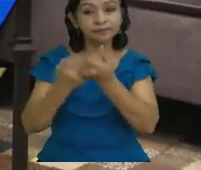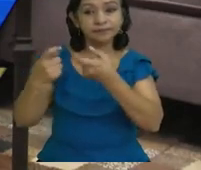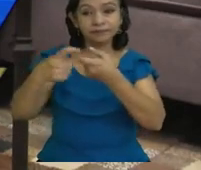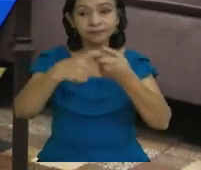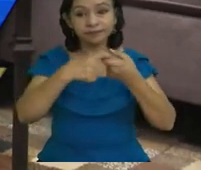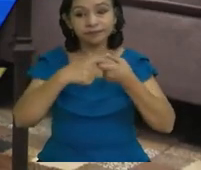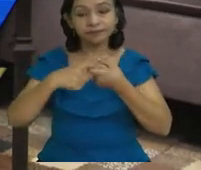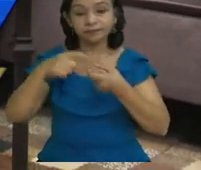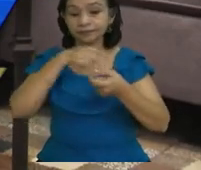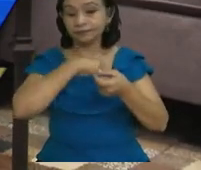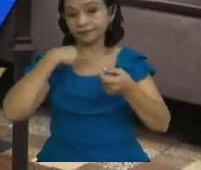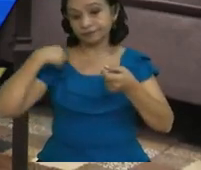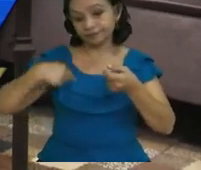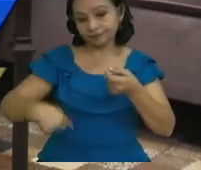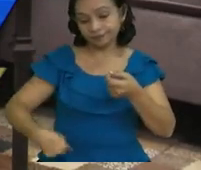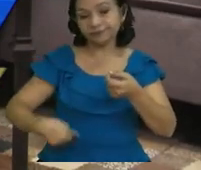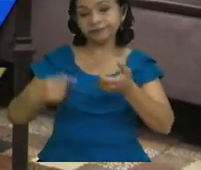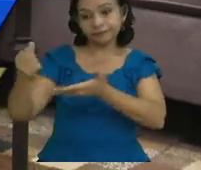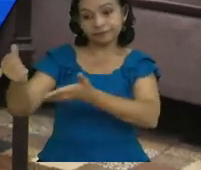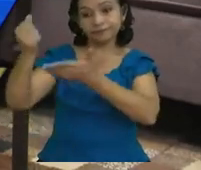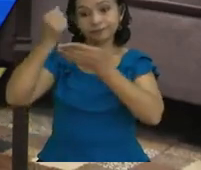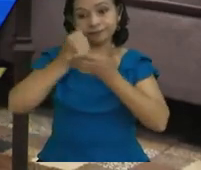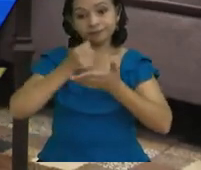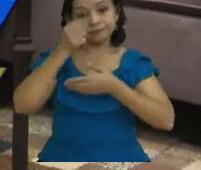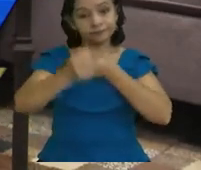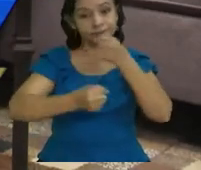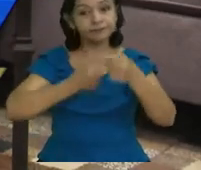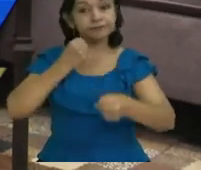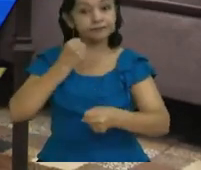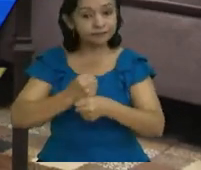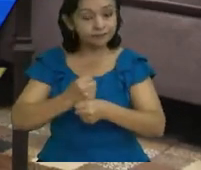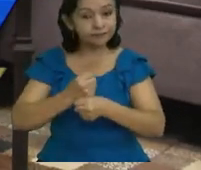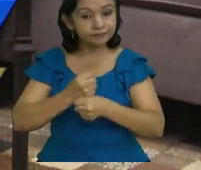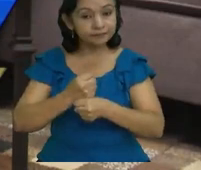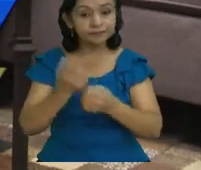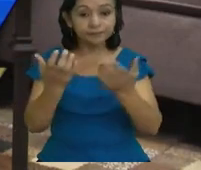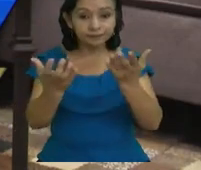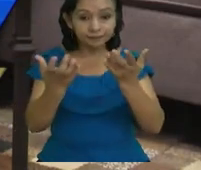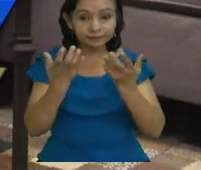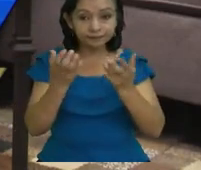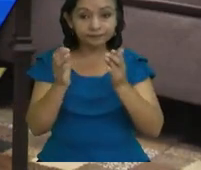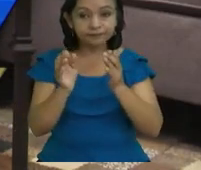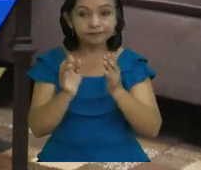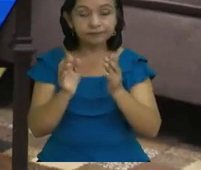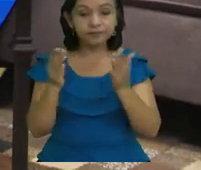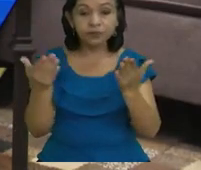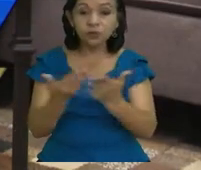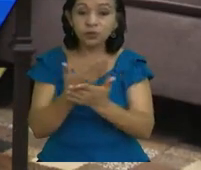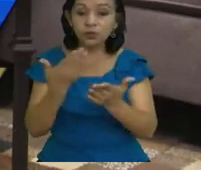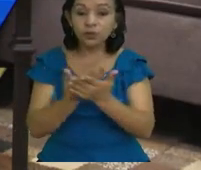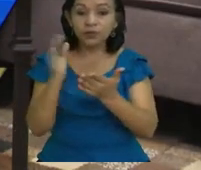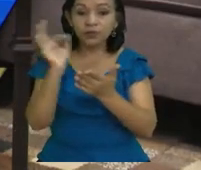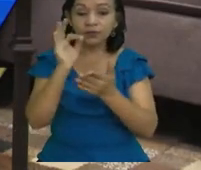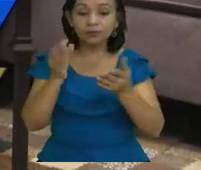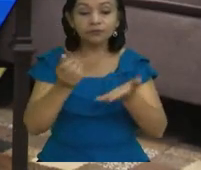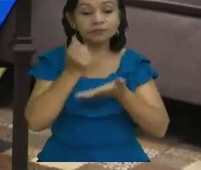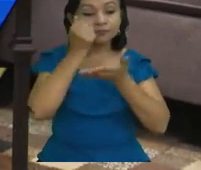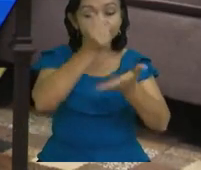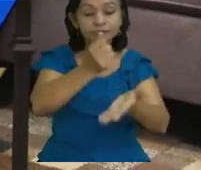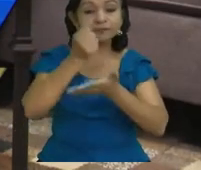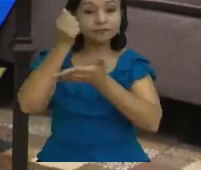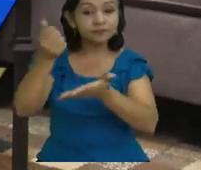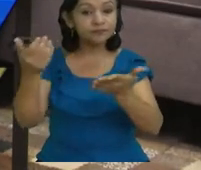con Taiwán, con Misión Taiwán. Okay. Este año la meta es obtener 3 nuevas aplicaciones. Estas 3